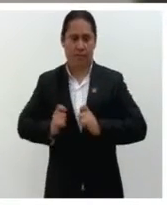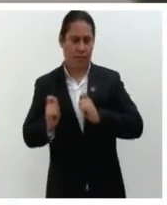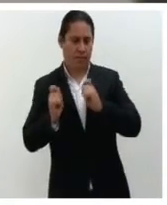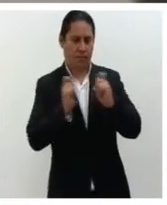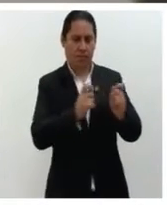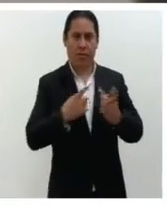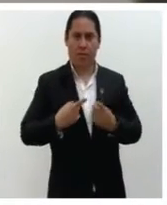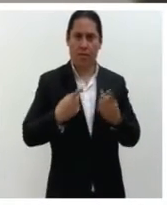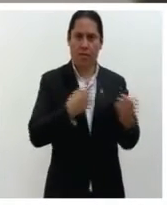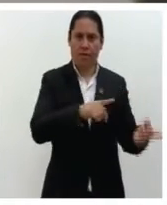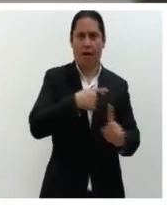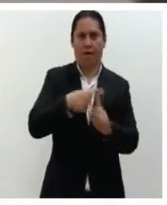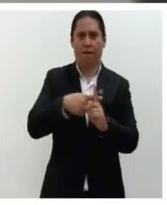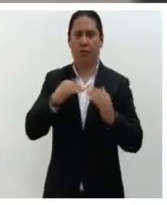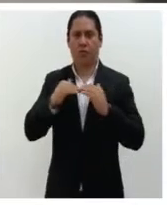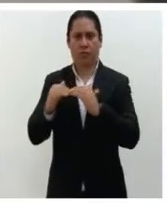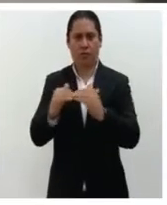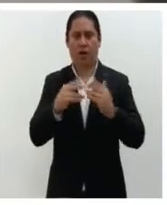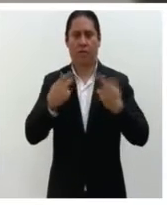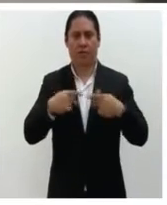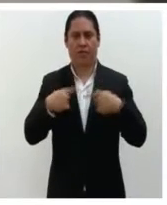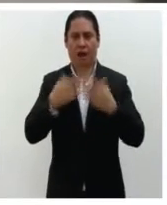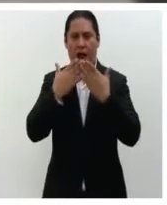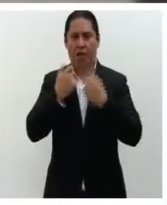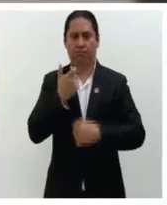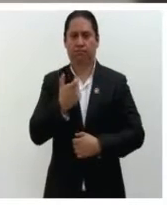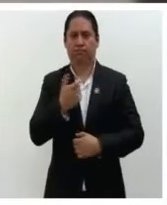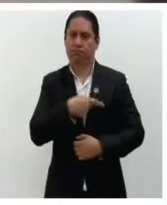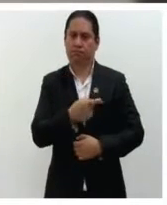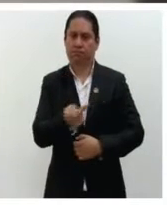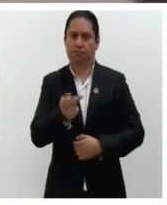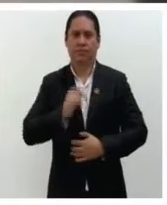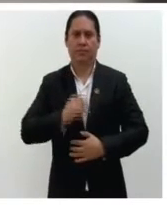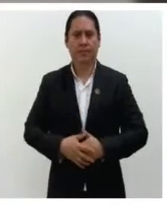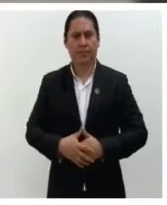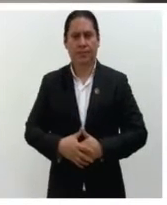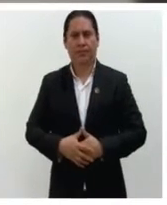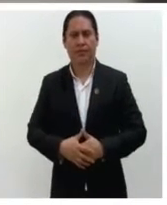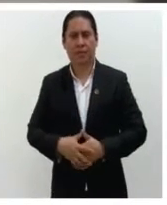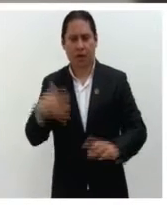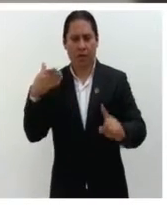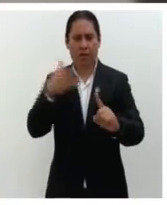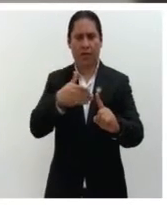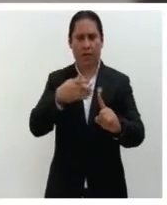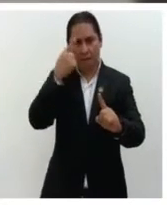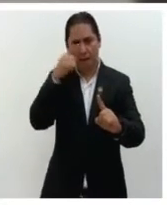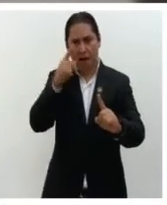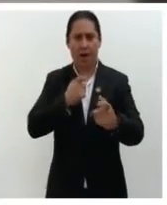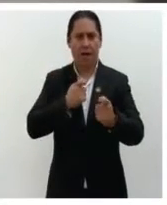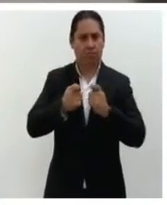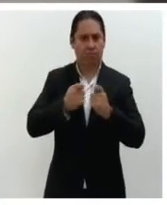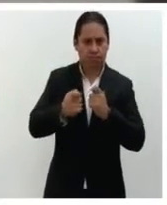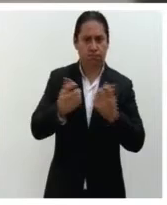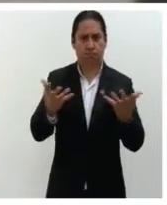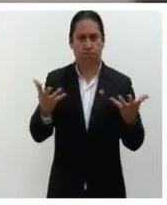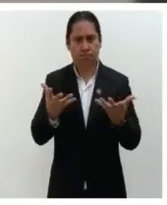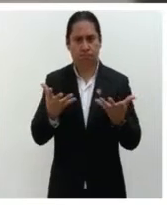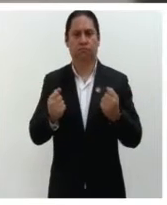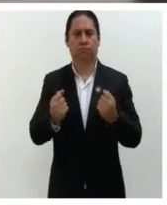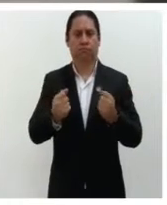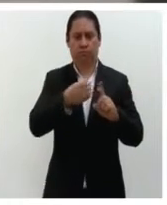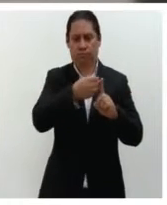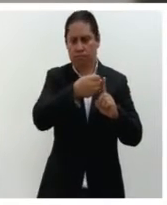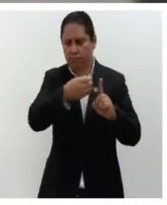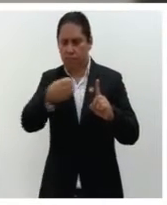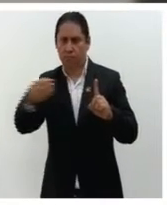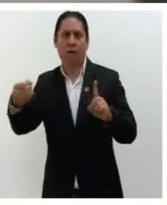vía donación a favor de igual número de personas de escasos recursos económicos, con el objeto de promover el ordenamiento y regularización